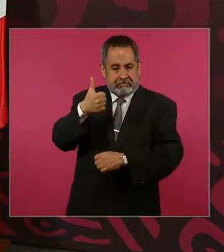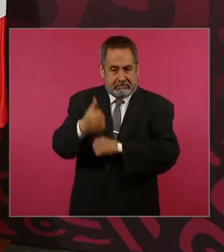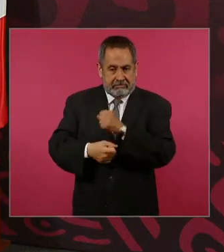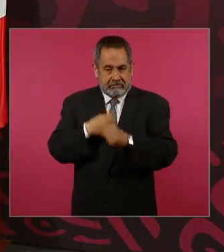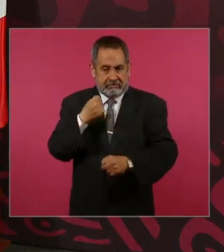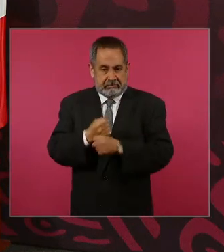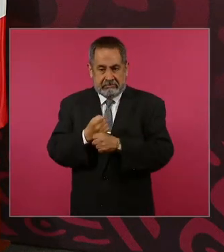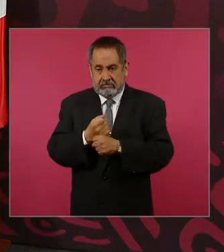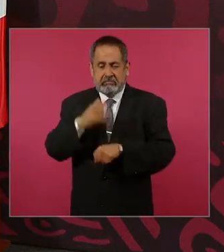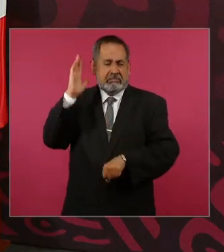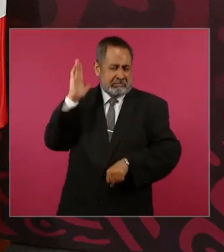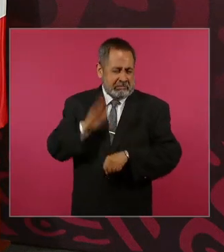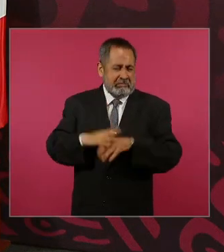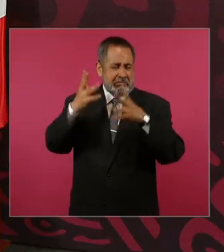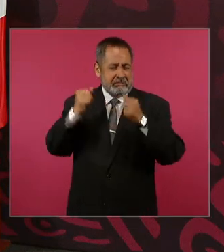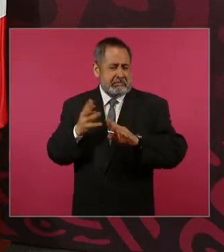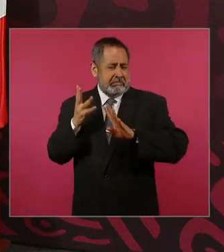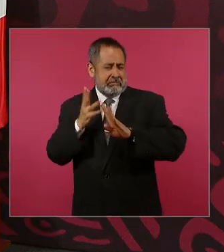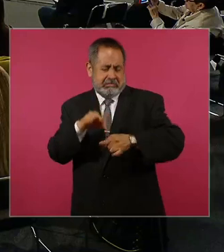votada.